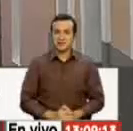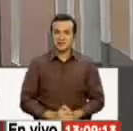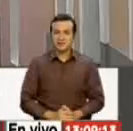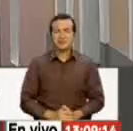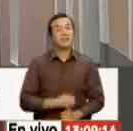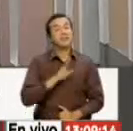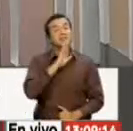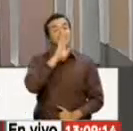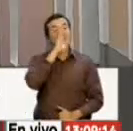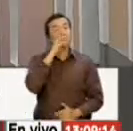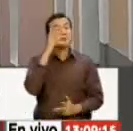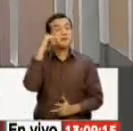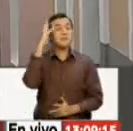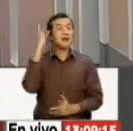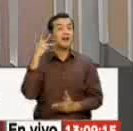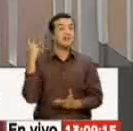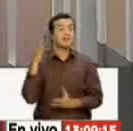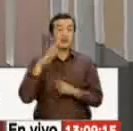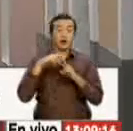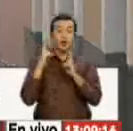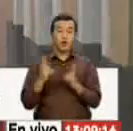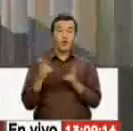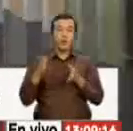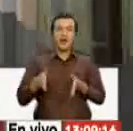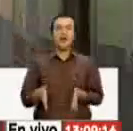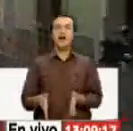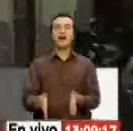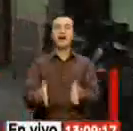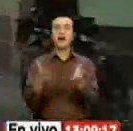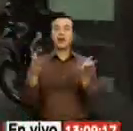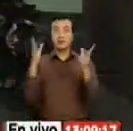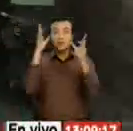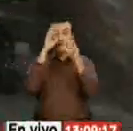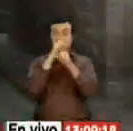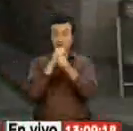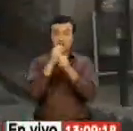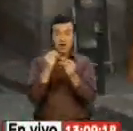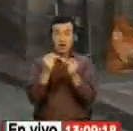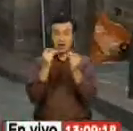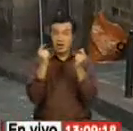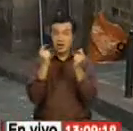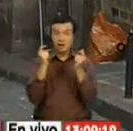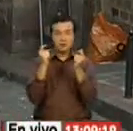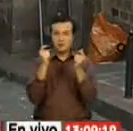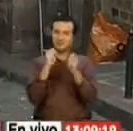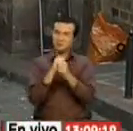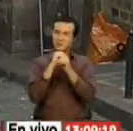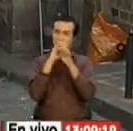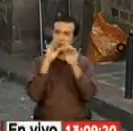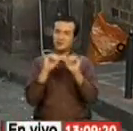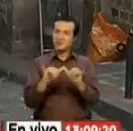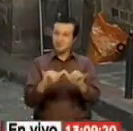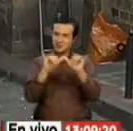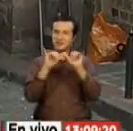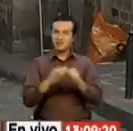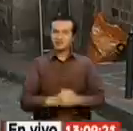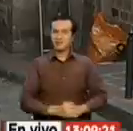Casi siempre, pero más en estos días, La Ronda es de esas calles que se niega a dormir temprano. Para Telediario reportó Alexis